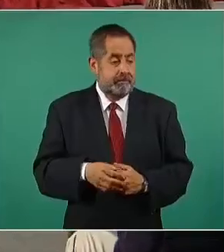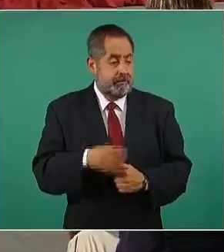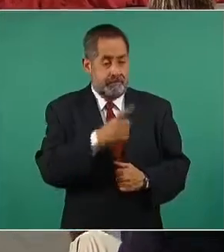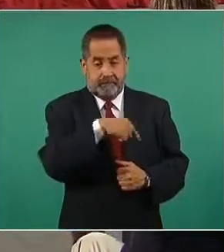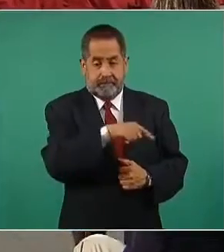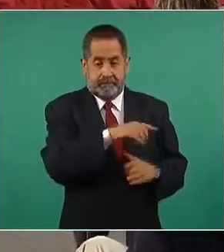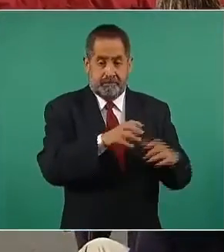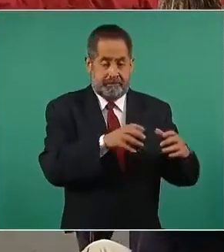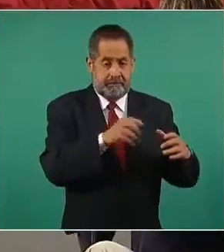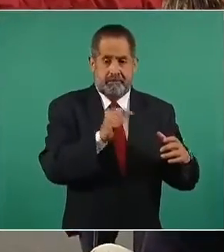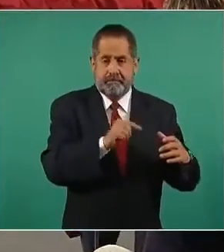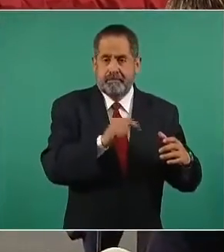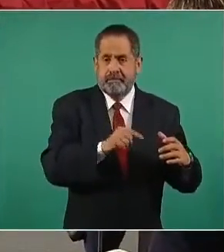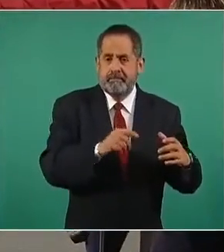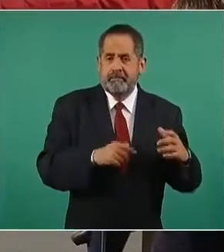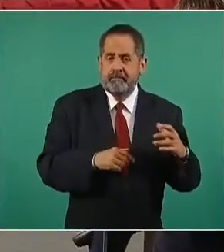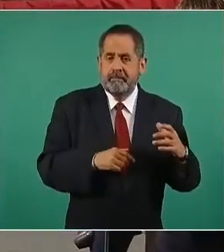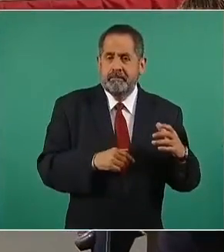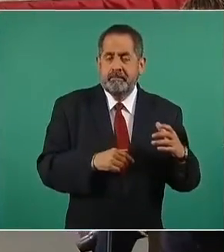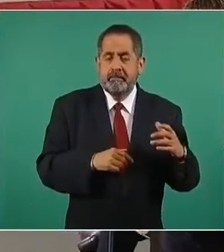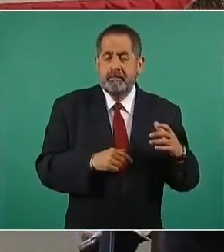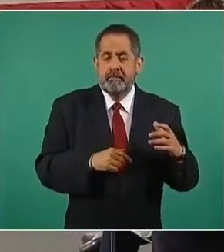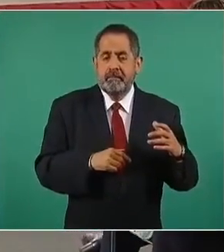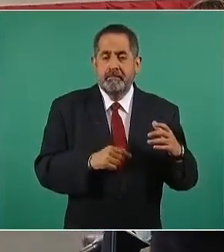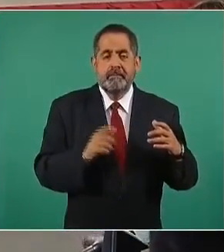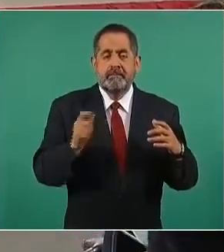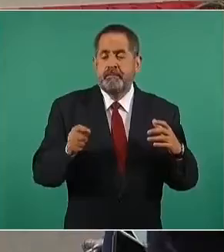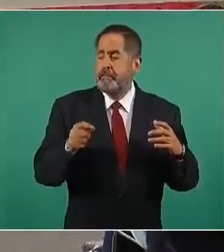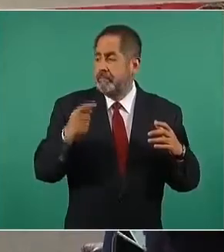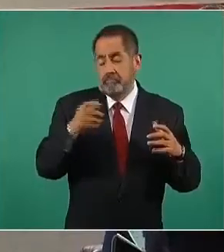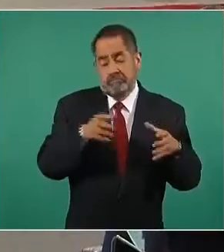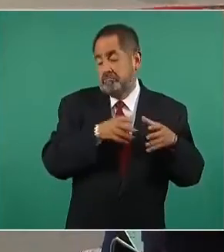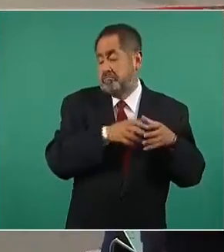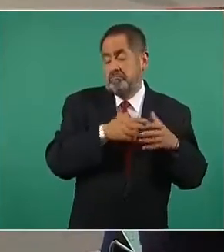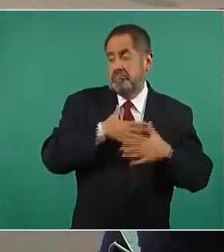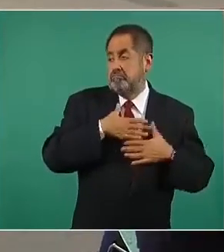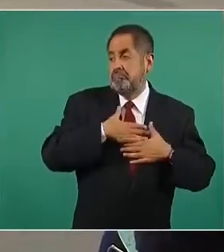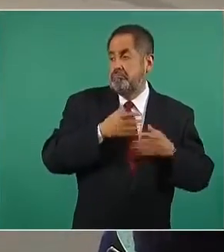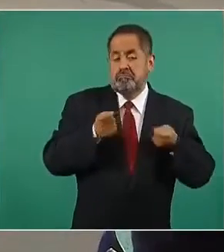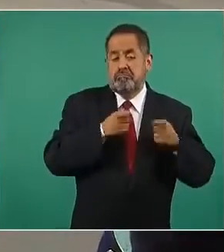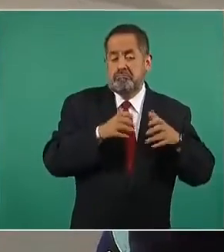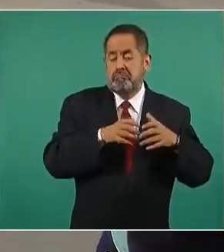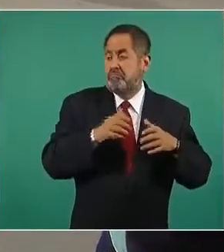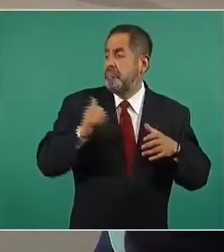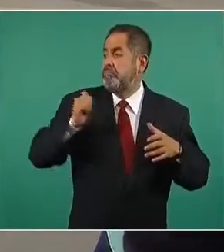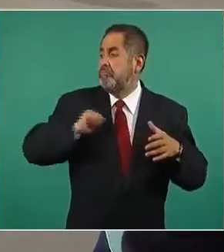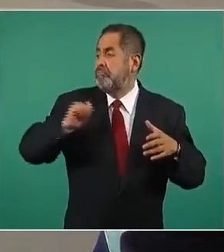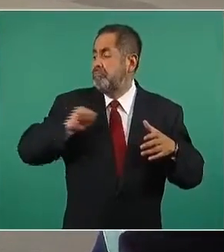o porque desde que el mundo es mundo hay ricos y pobres,